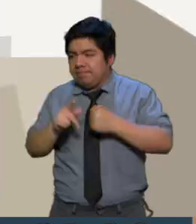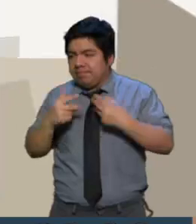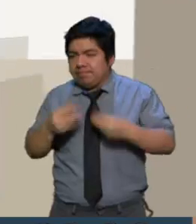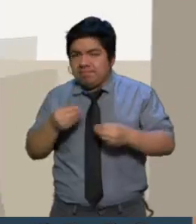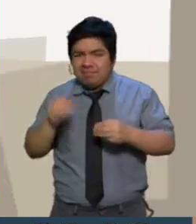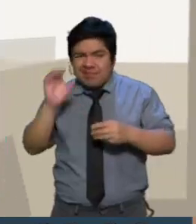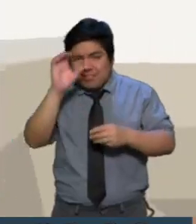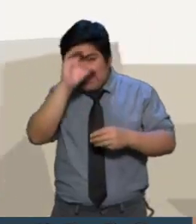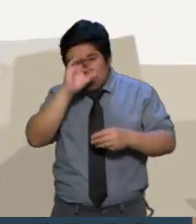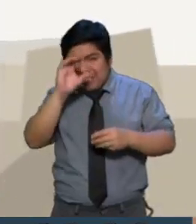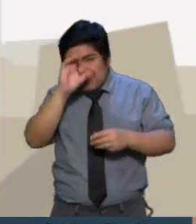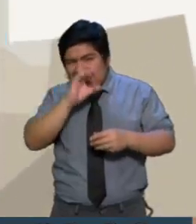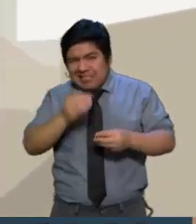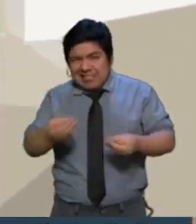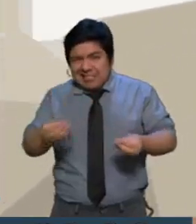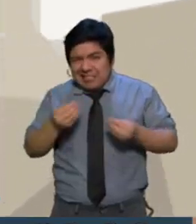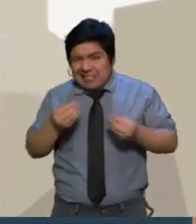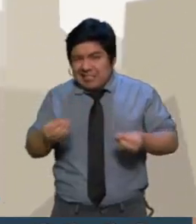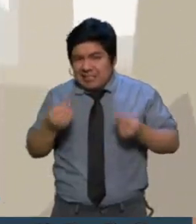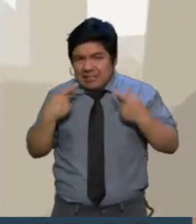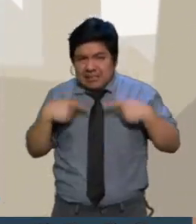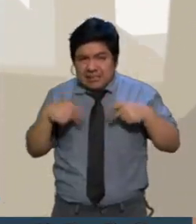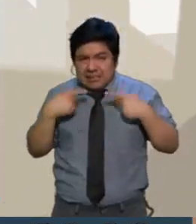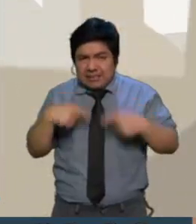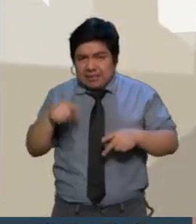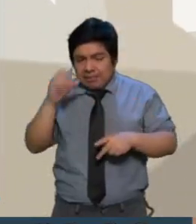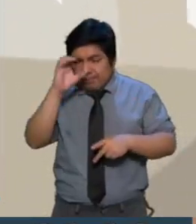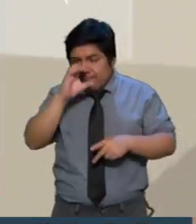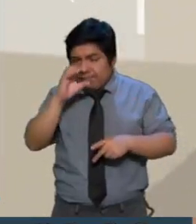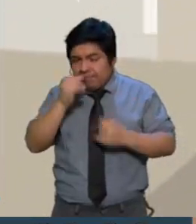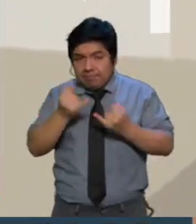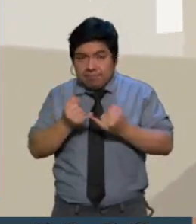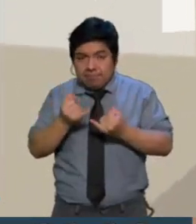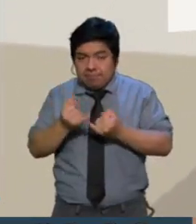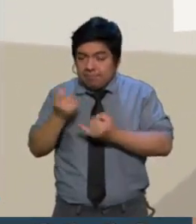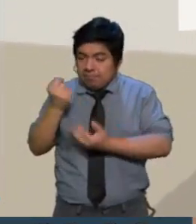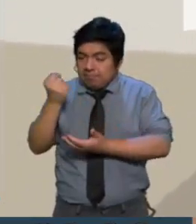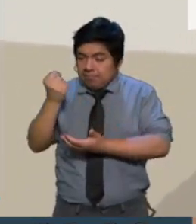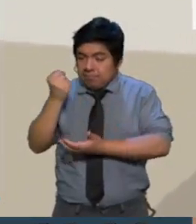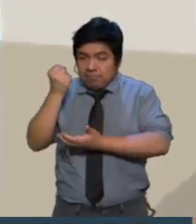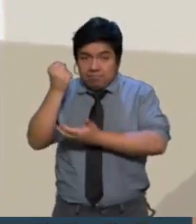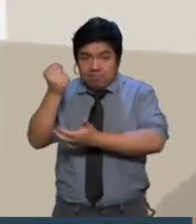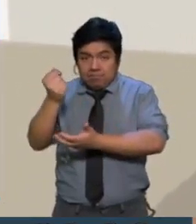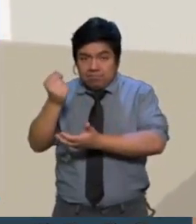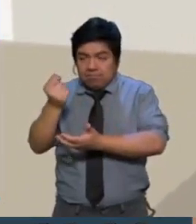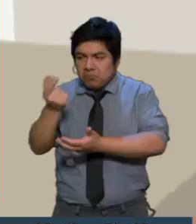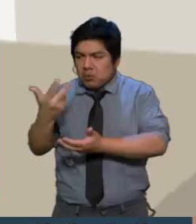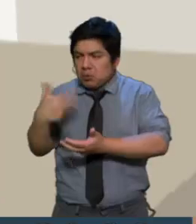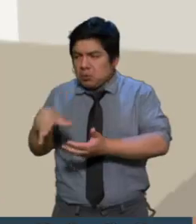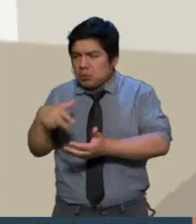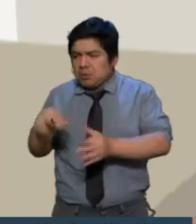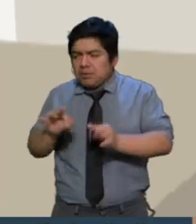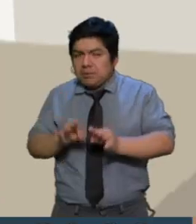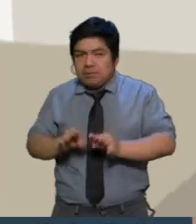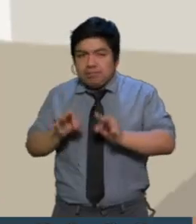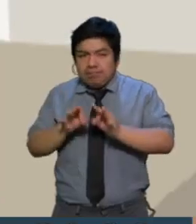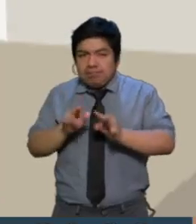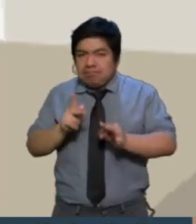de científicos impresionantes y un apoyo económico también impresionante a la ciencia, y no